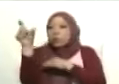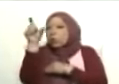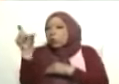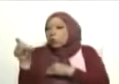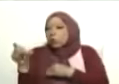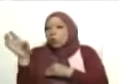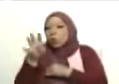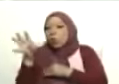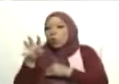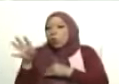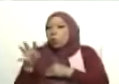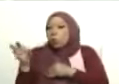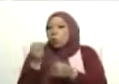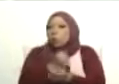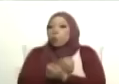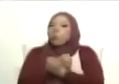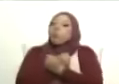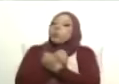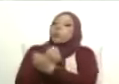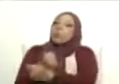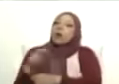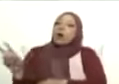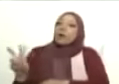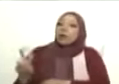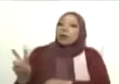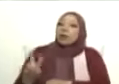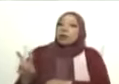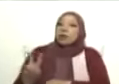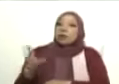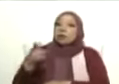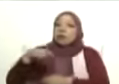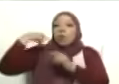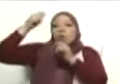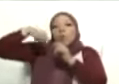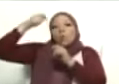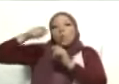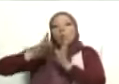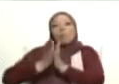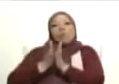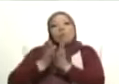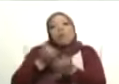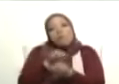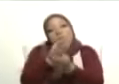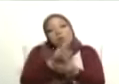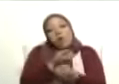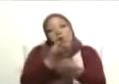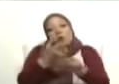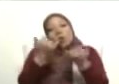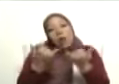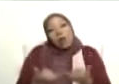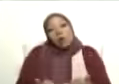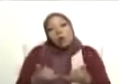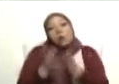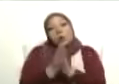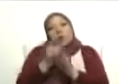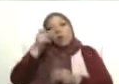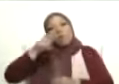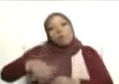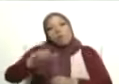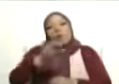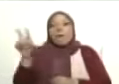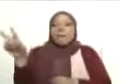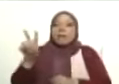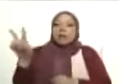manifestaciones de amor, de patriotismo. Yo quisiera que, si tenemos el video, transmitirlo en este preciso momento para que el pueblo de